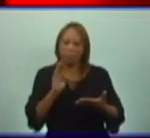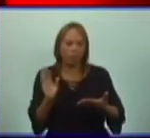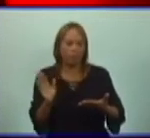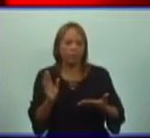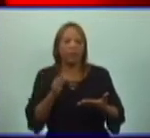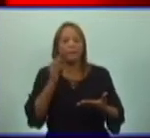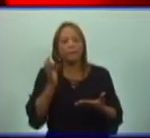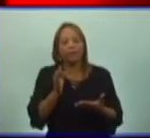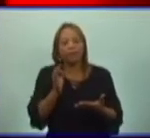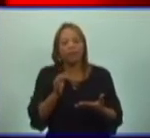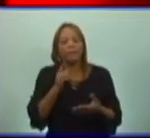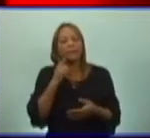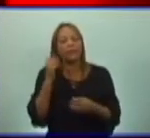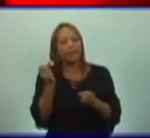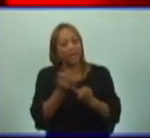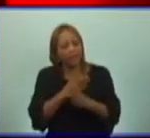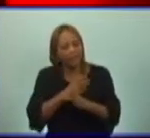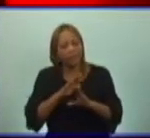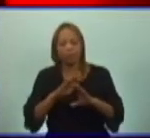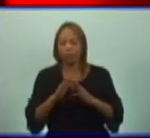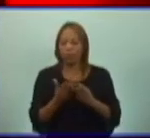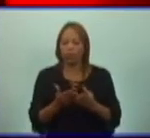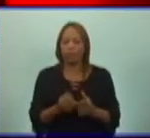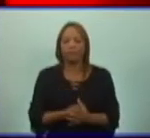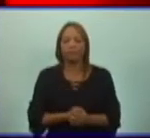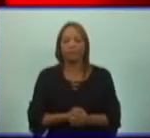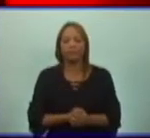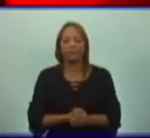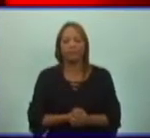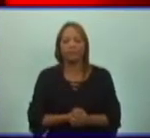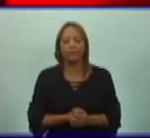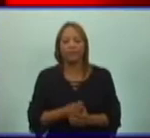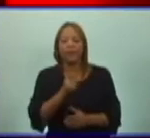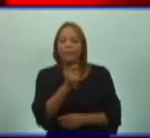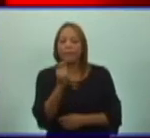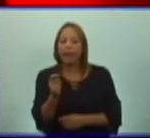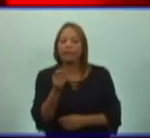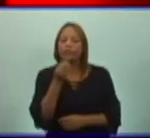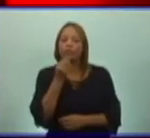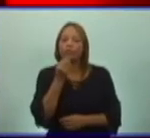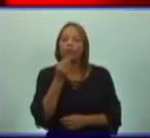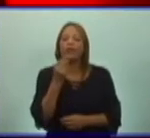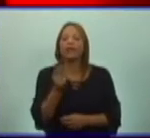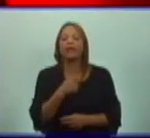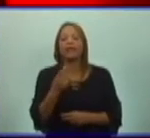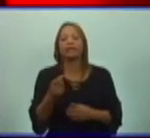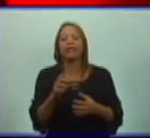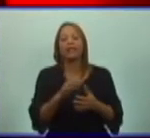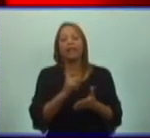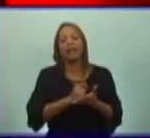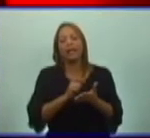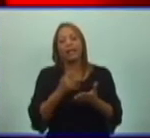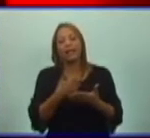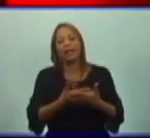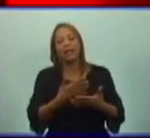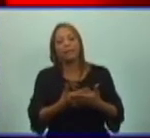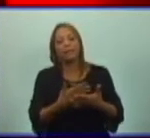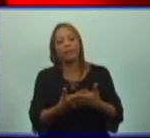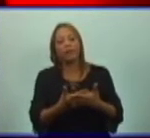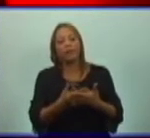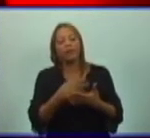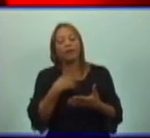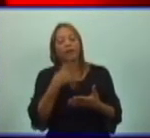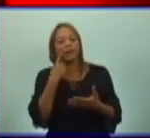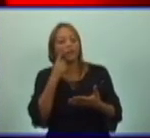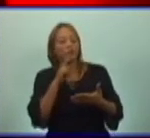de precisión, claridad. Maestro, tú vas a elaborar la clave atendiendo a lo